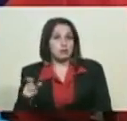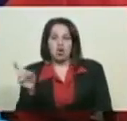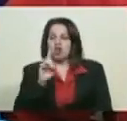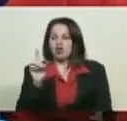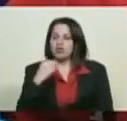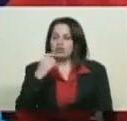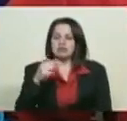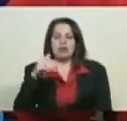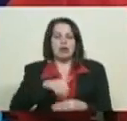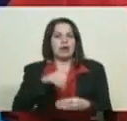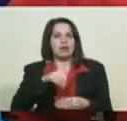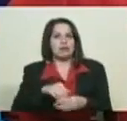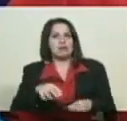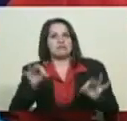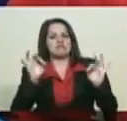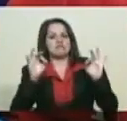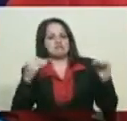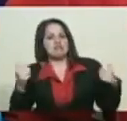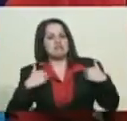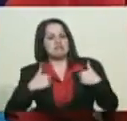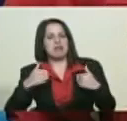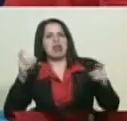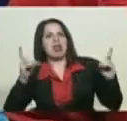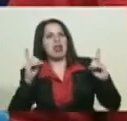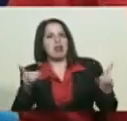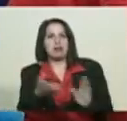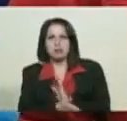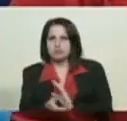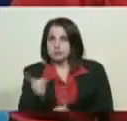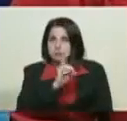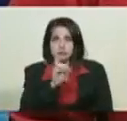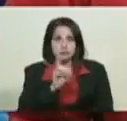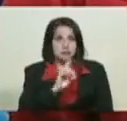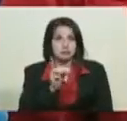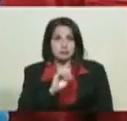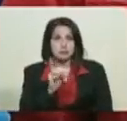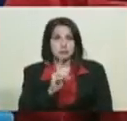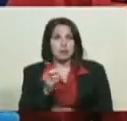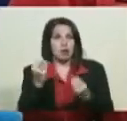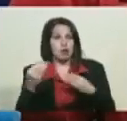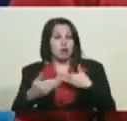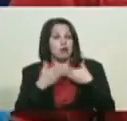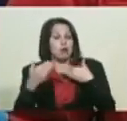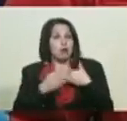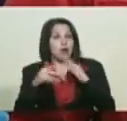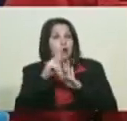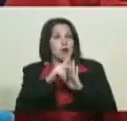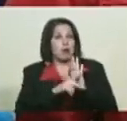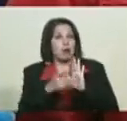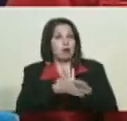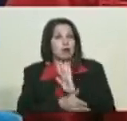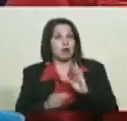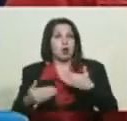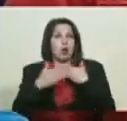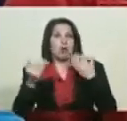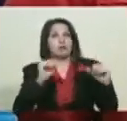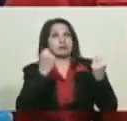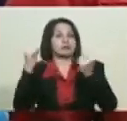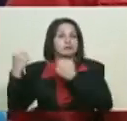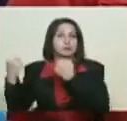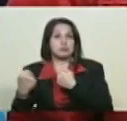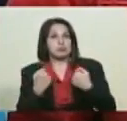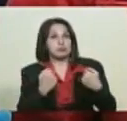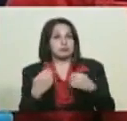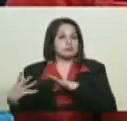y determinada conveniencia con el plan que existe contra Venezuela a través del bloqueo o a través de las amenazas